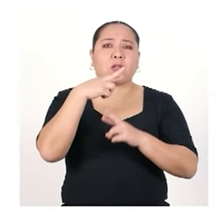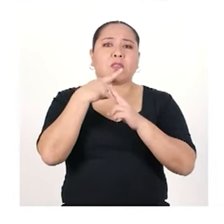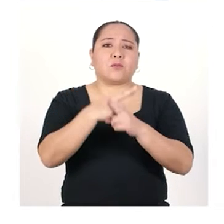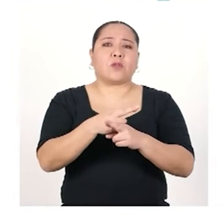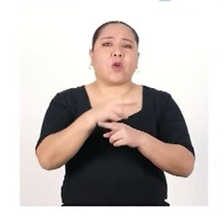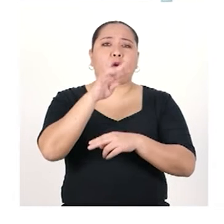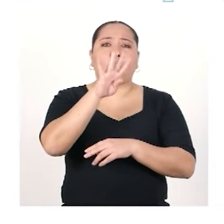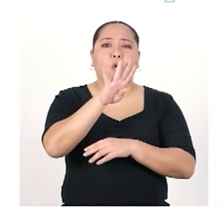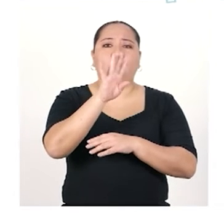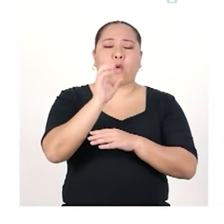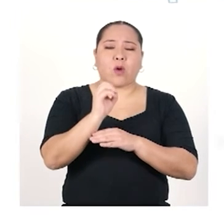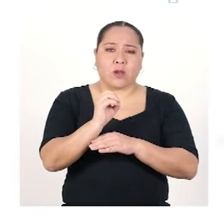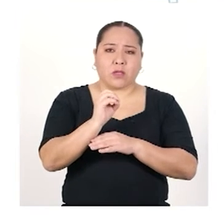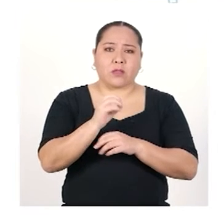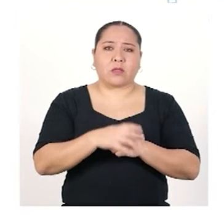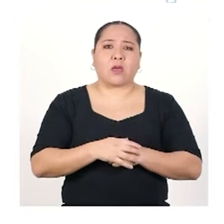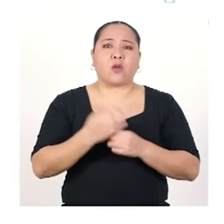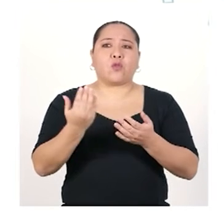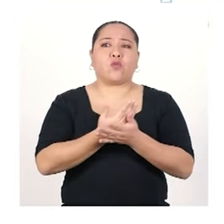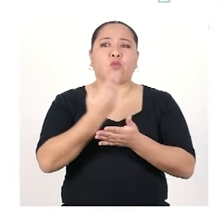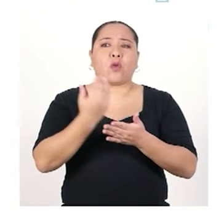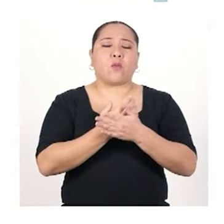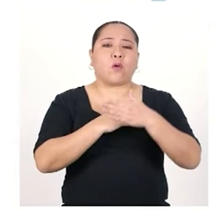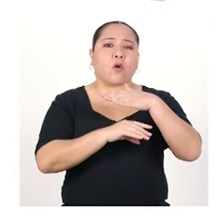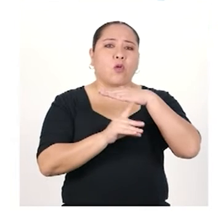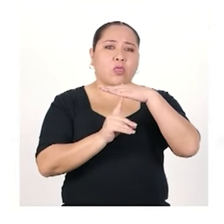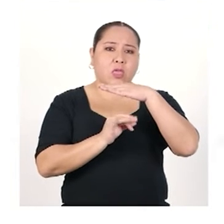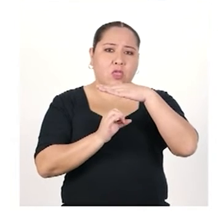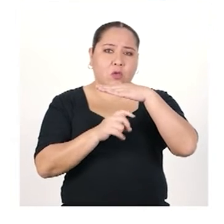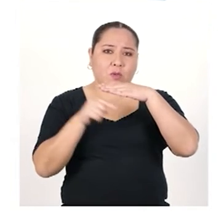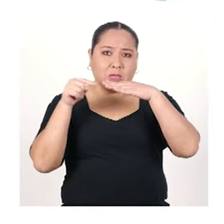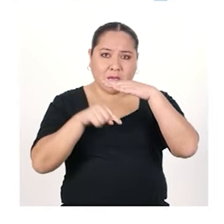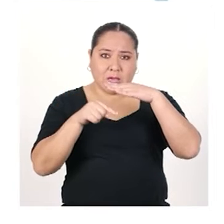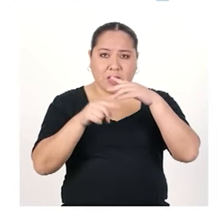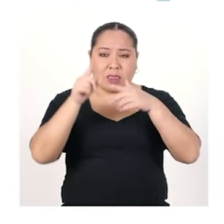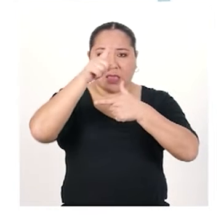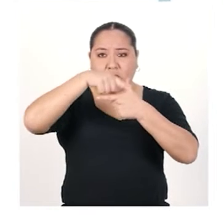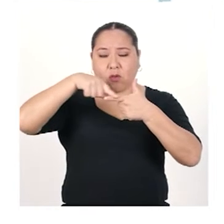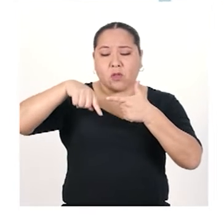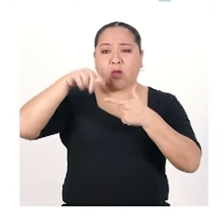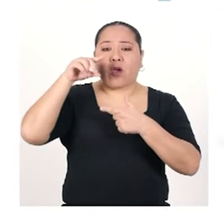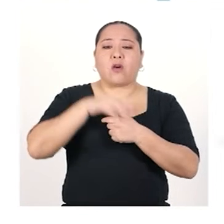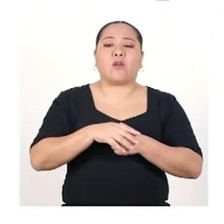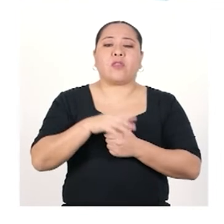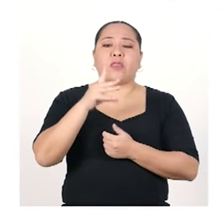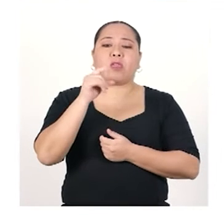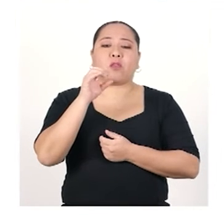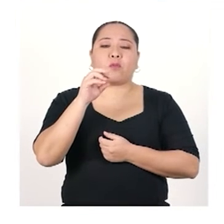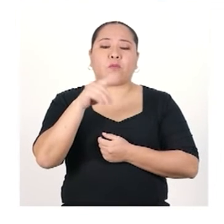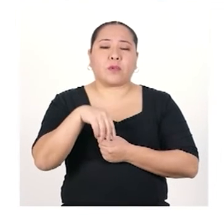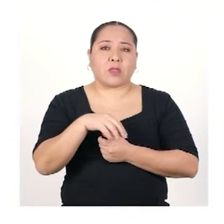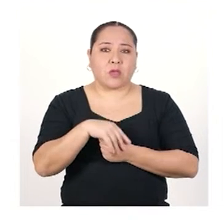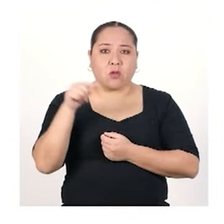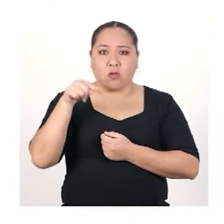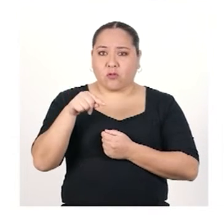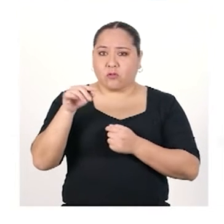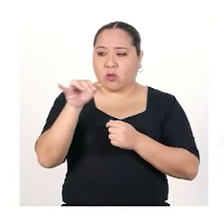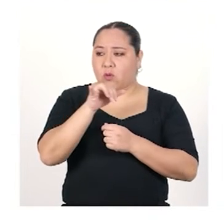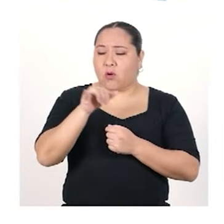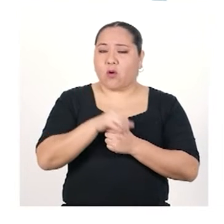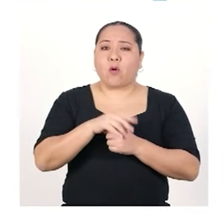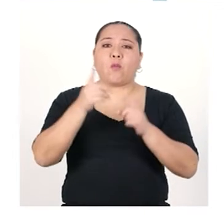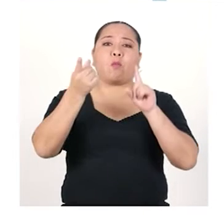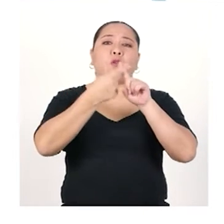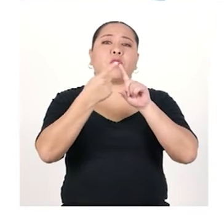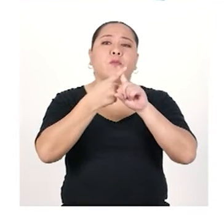como resultado 40. El nuevo denominador lo dividimos con el denominador de fracción